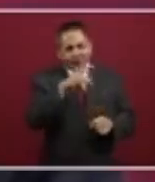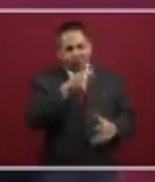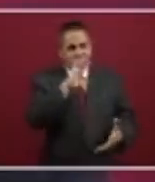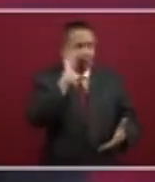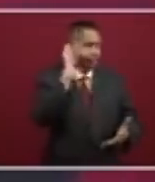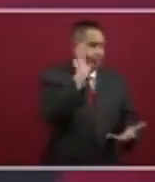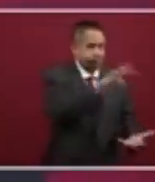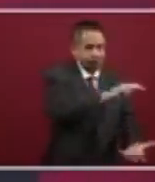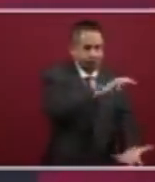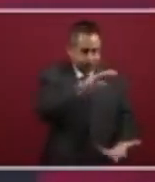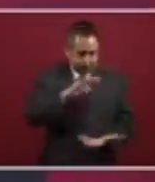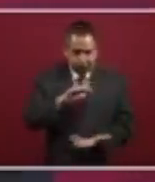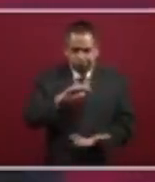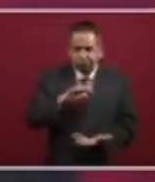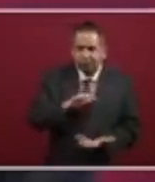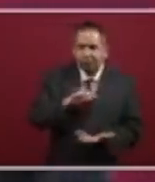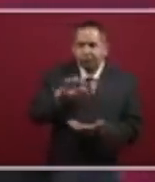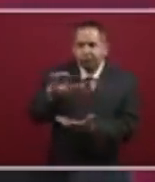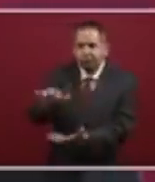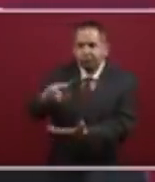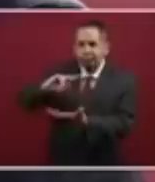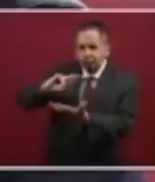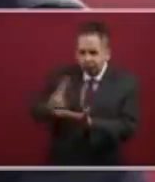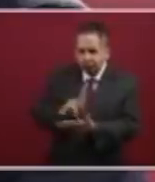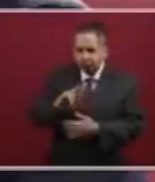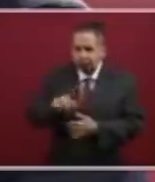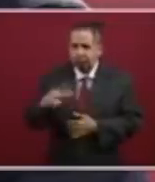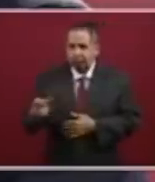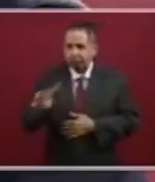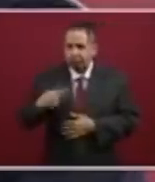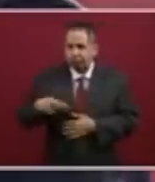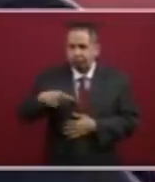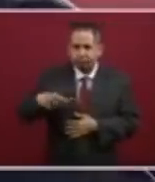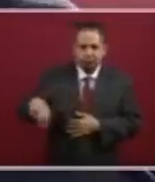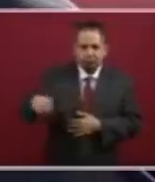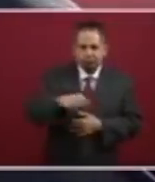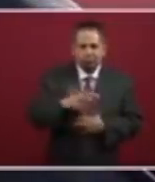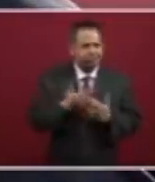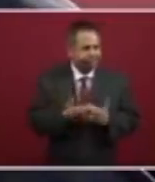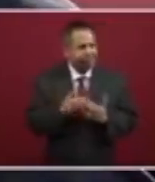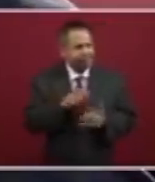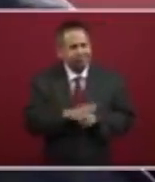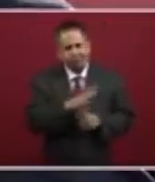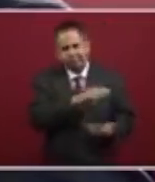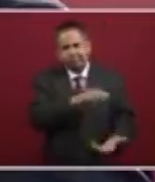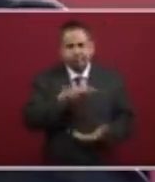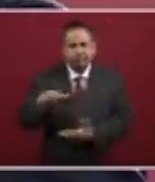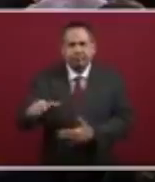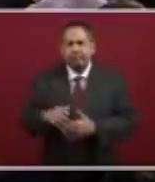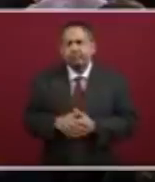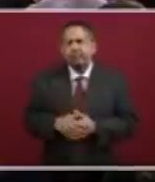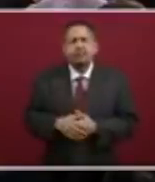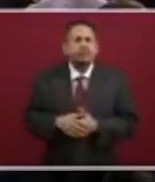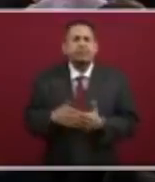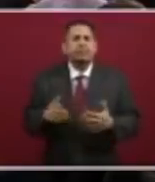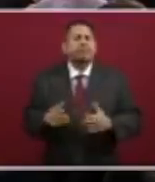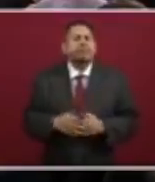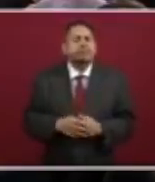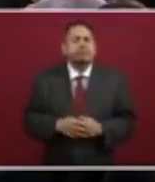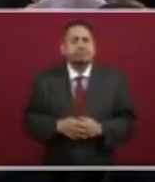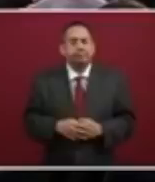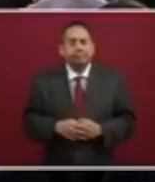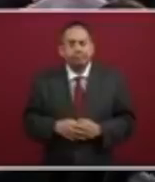se le va a devolver a la gente. ¿Y de ahí va a salir dinero para esto? A ver si no les quedó en